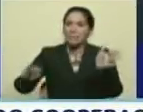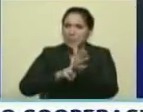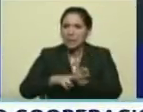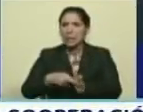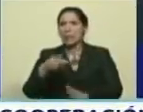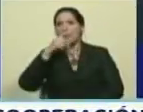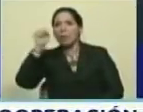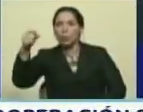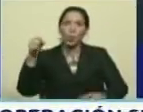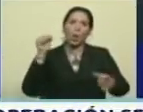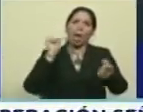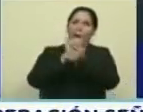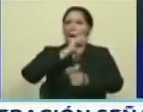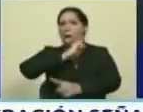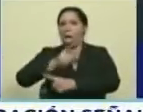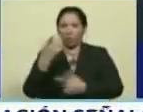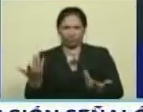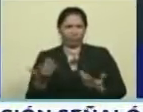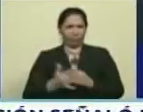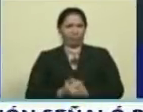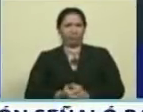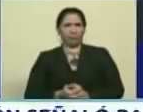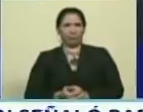Maduro dictador, Maduro dictador.